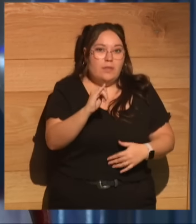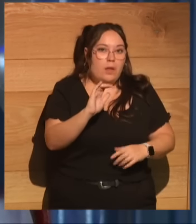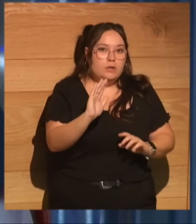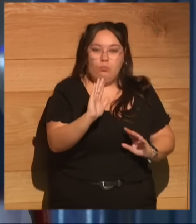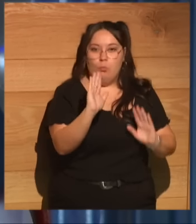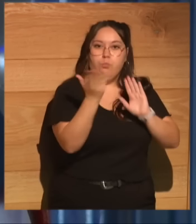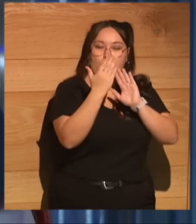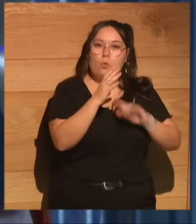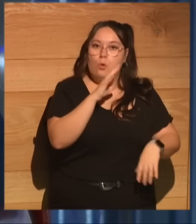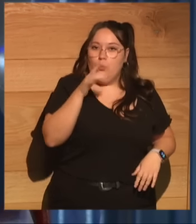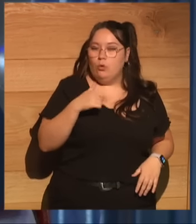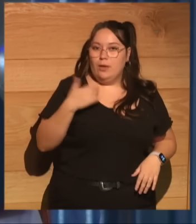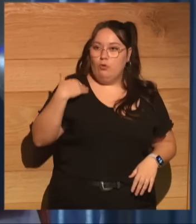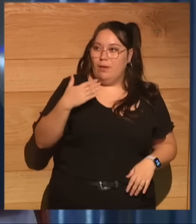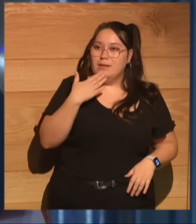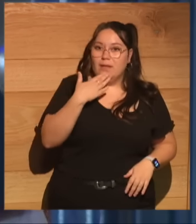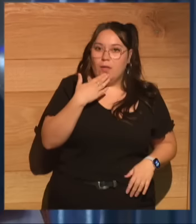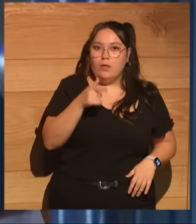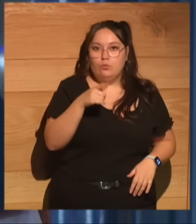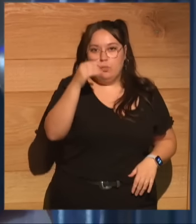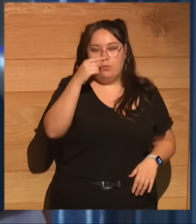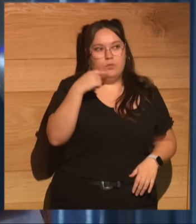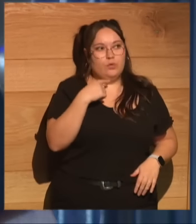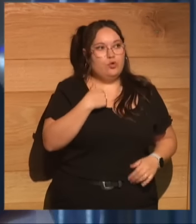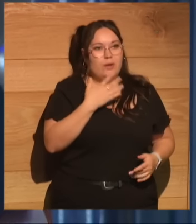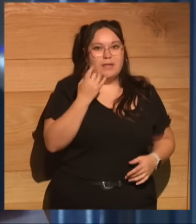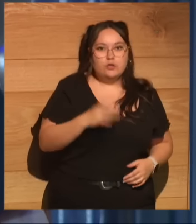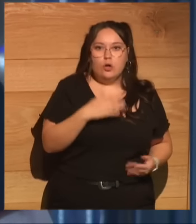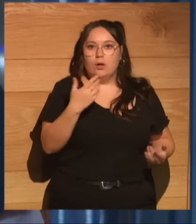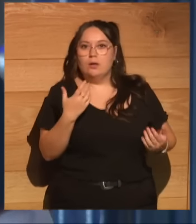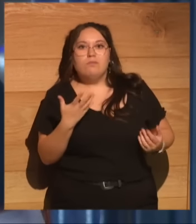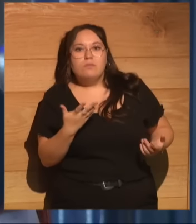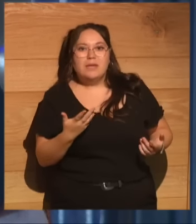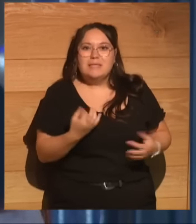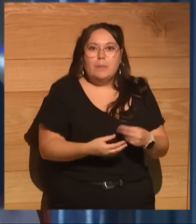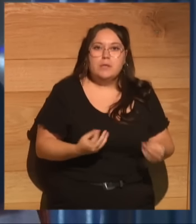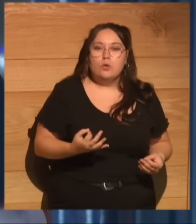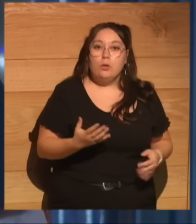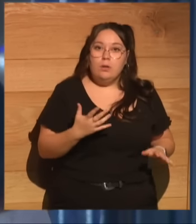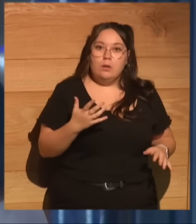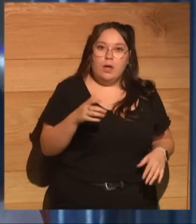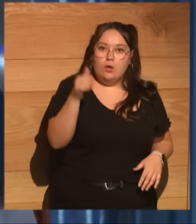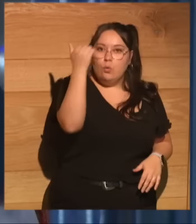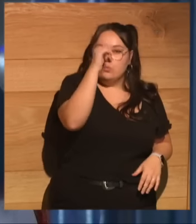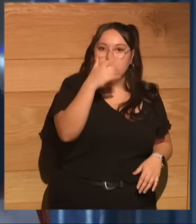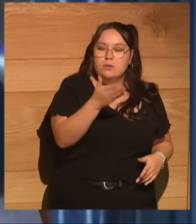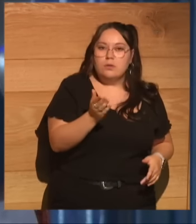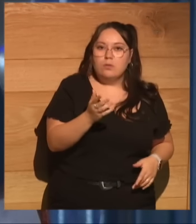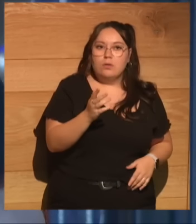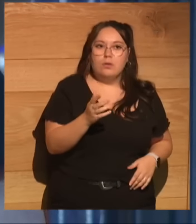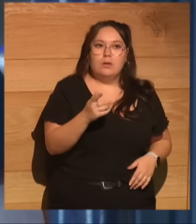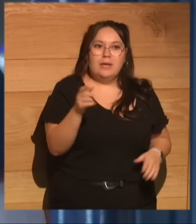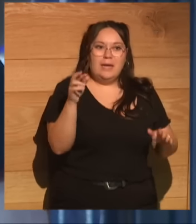la cara, porque de repente en esa edad en la que dices tú dónde estoy, quién soy, qué está pasando, de repente había un tío que se sacaba de la manga